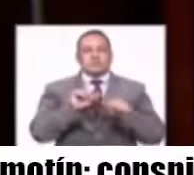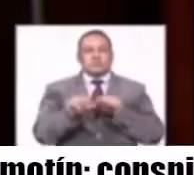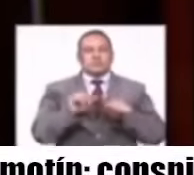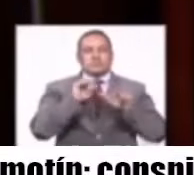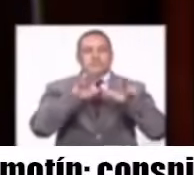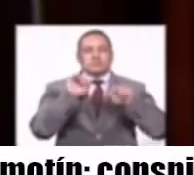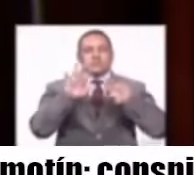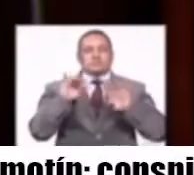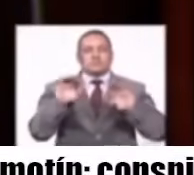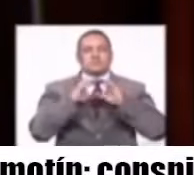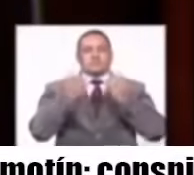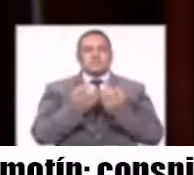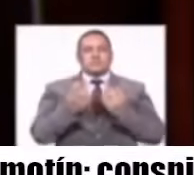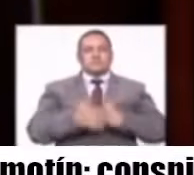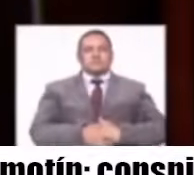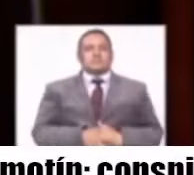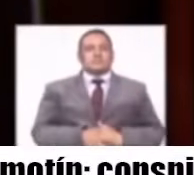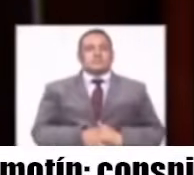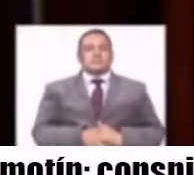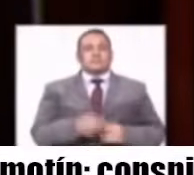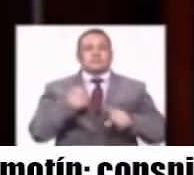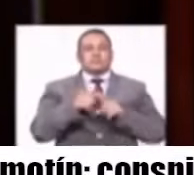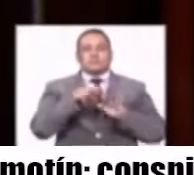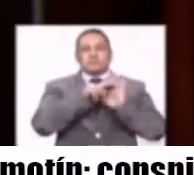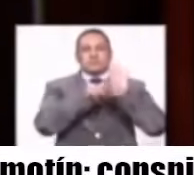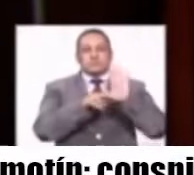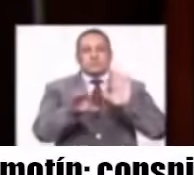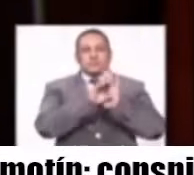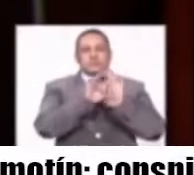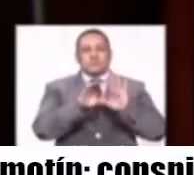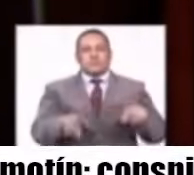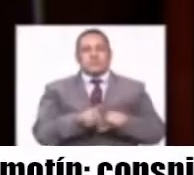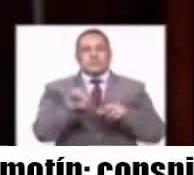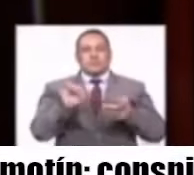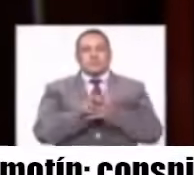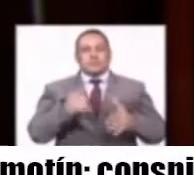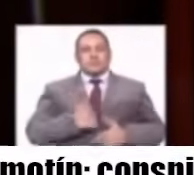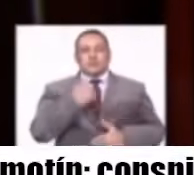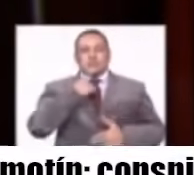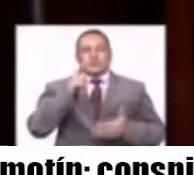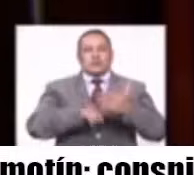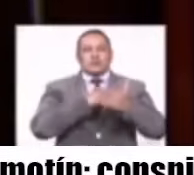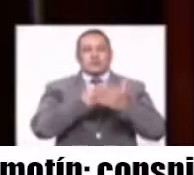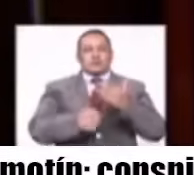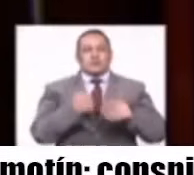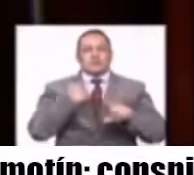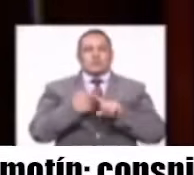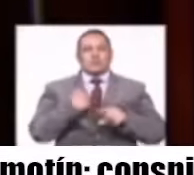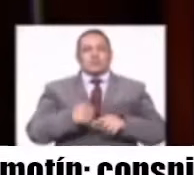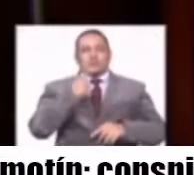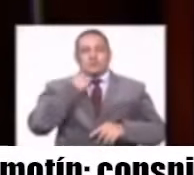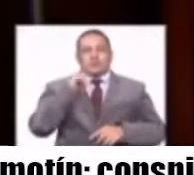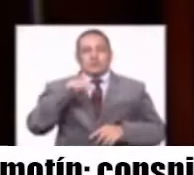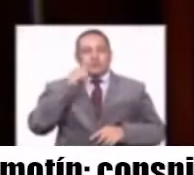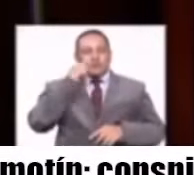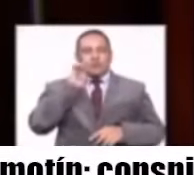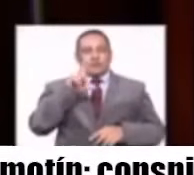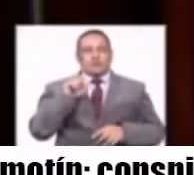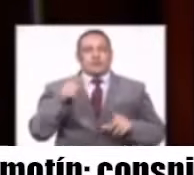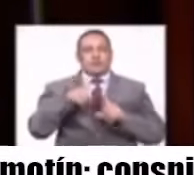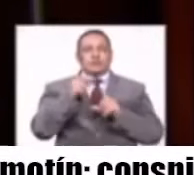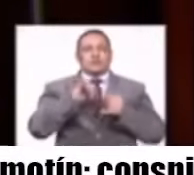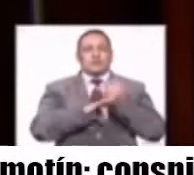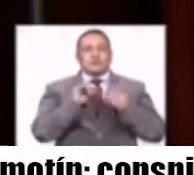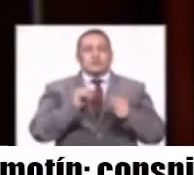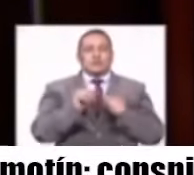reglamento del Congreso, señor presidente. Las normas constitucionales que fueron infraccionadas por el señor Aníbal Torres es